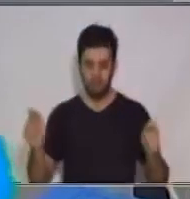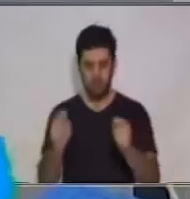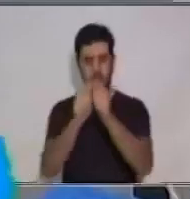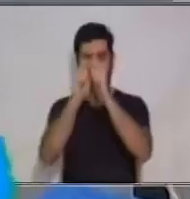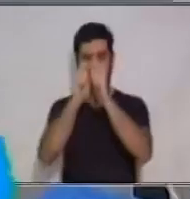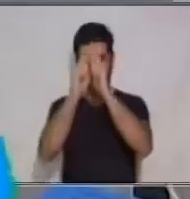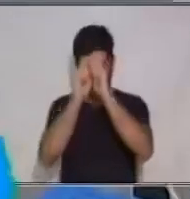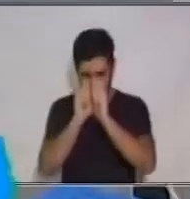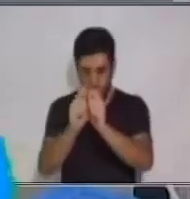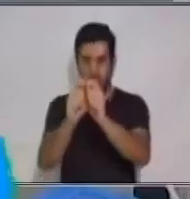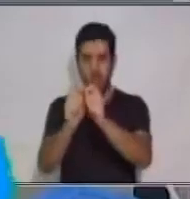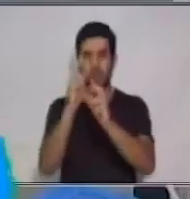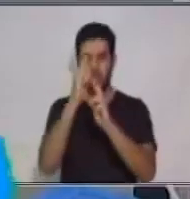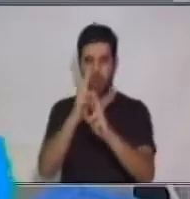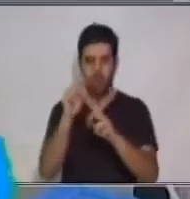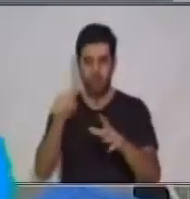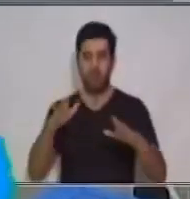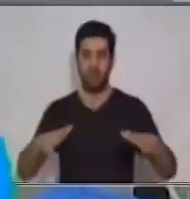de